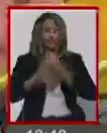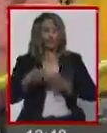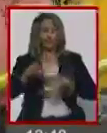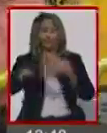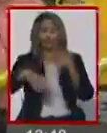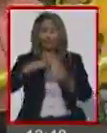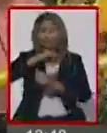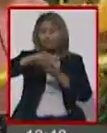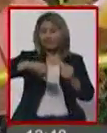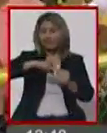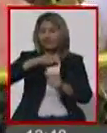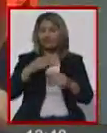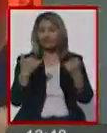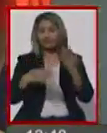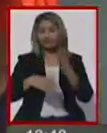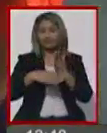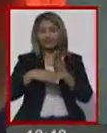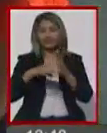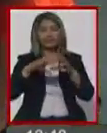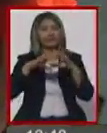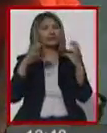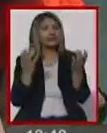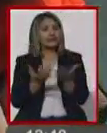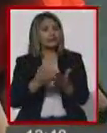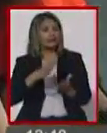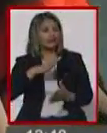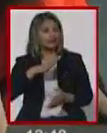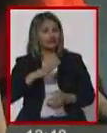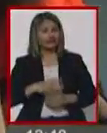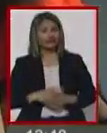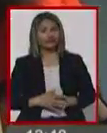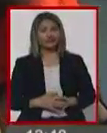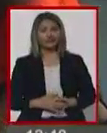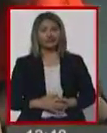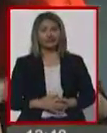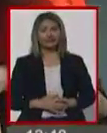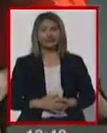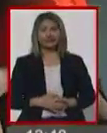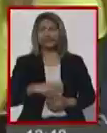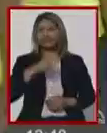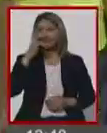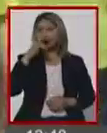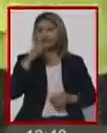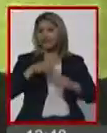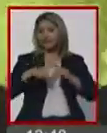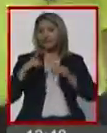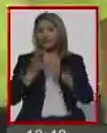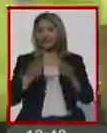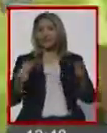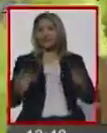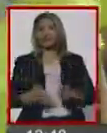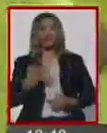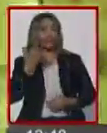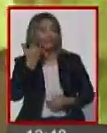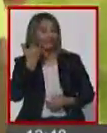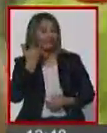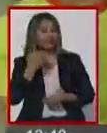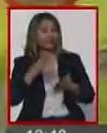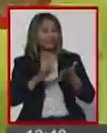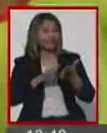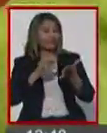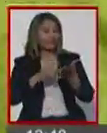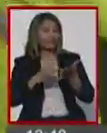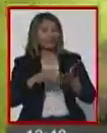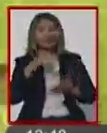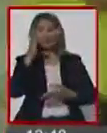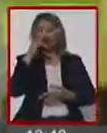todo. Jugar pelota, pasarla bien, jugar con los muñecos, celular. Tienen